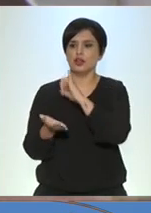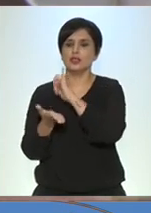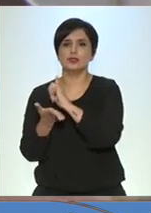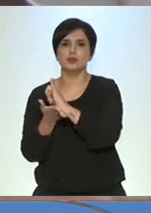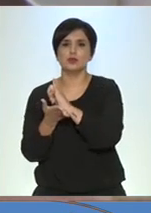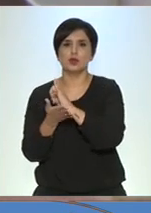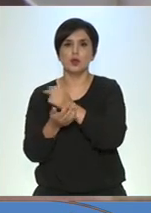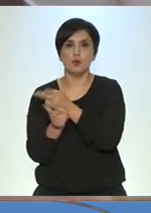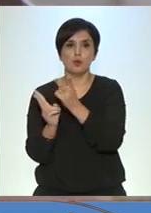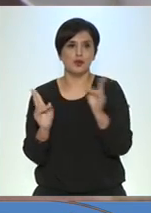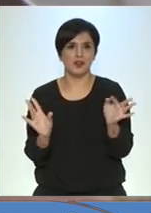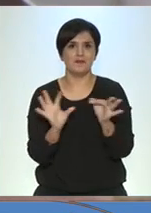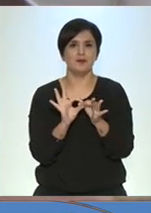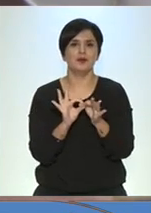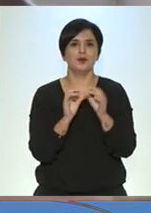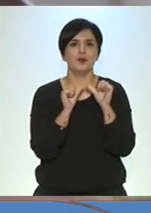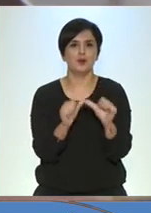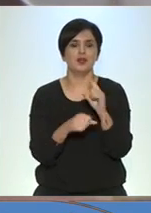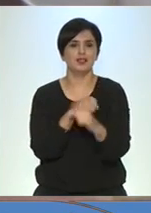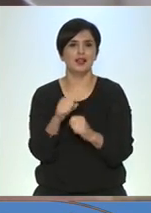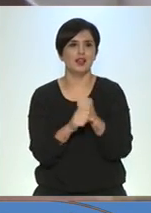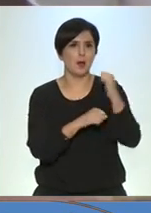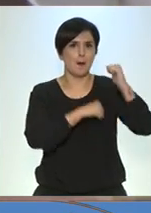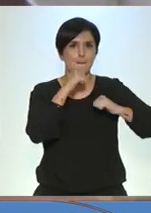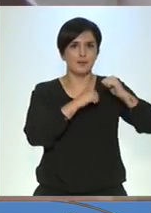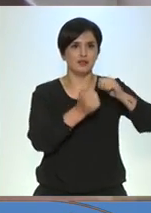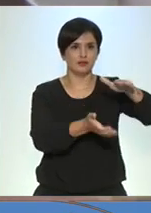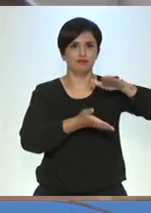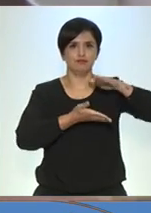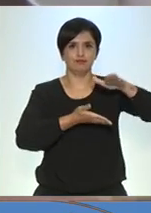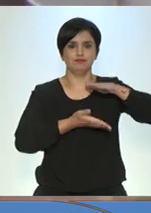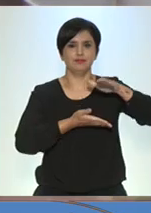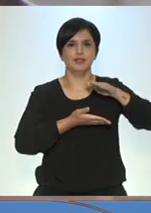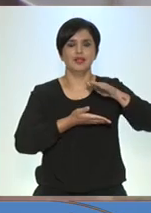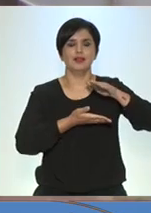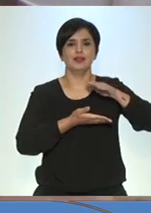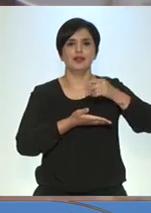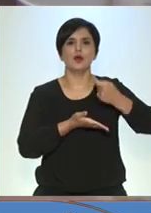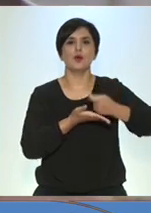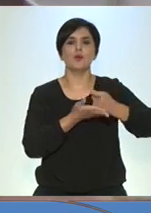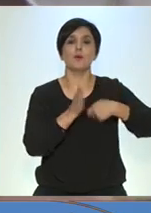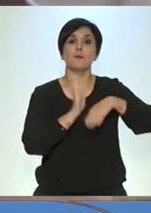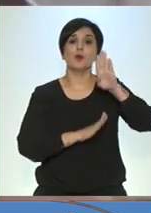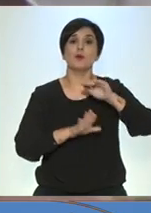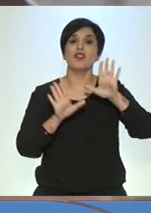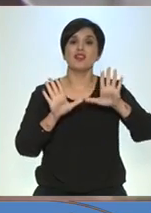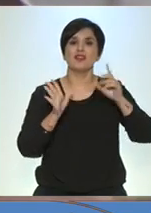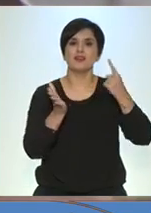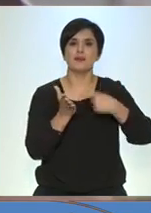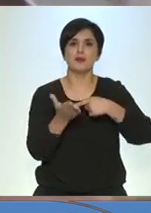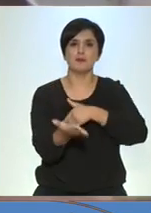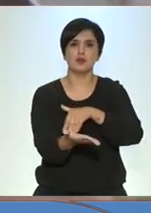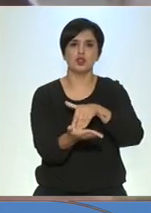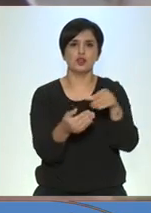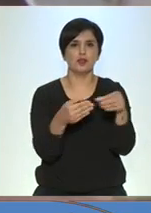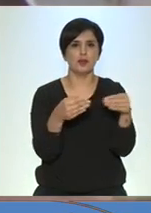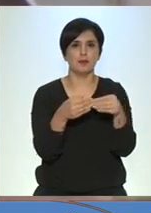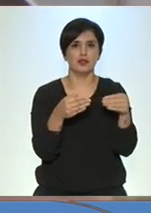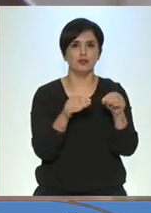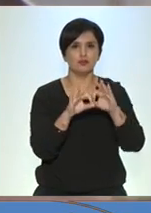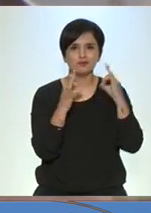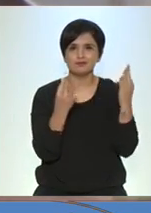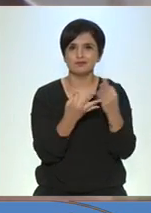públicos. Durante el año, estas empresas se adjudicaron órdenes de compra por más de 10.000 millones de pesos en